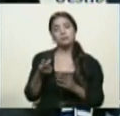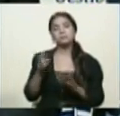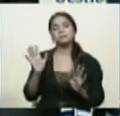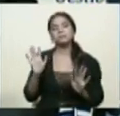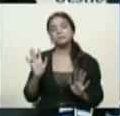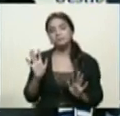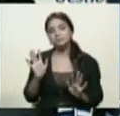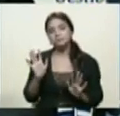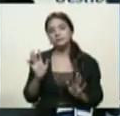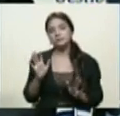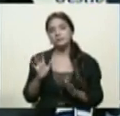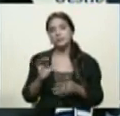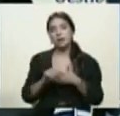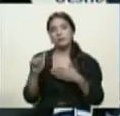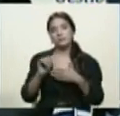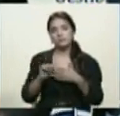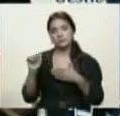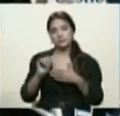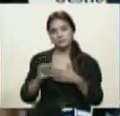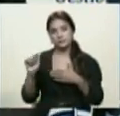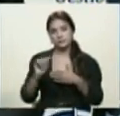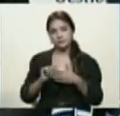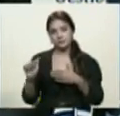en moneda extranjera